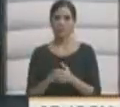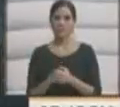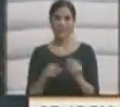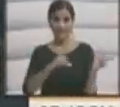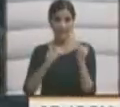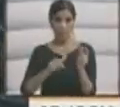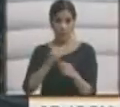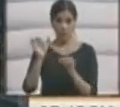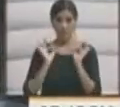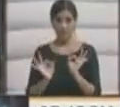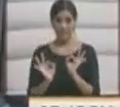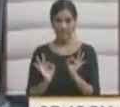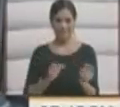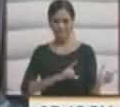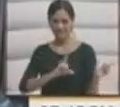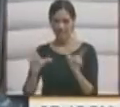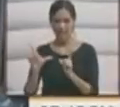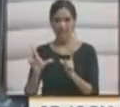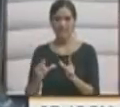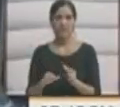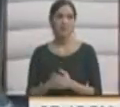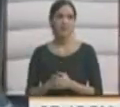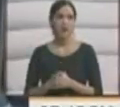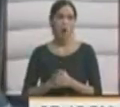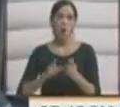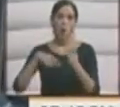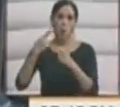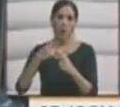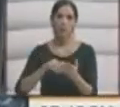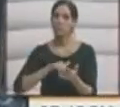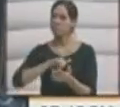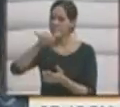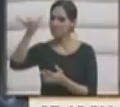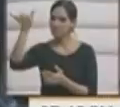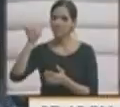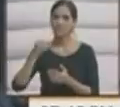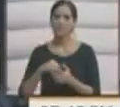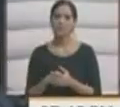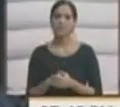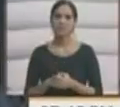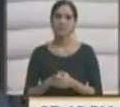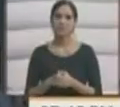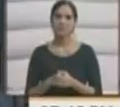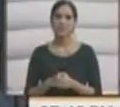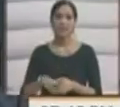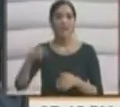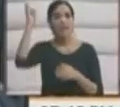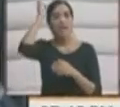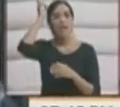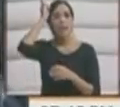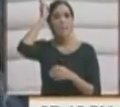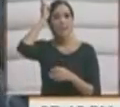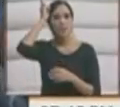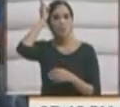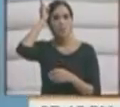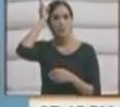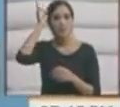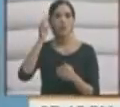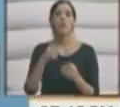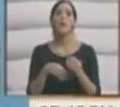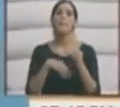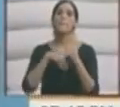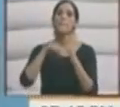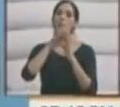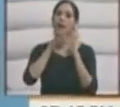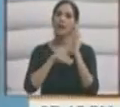especial? Listo, estamos próximos a salir a Lima, Perú, la misión Vuelta a la Patria.